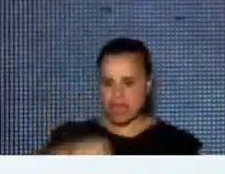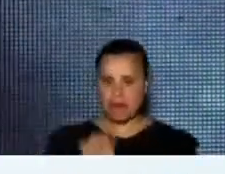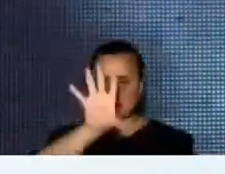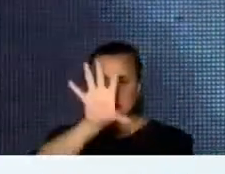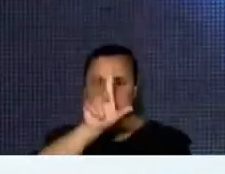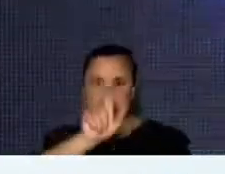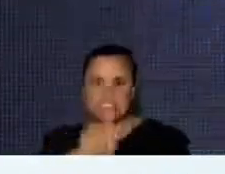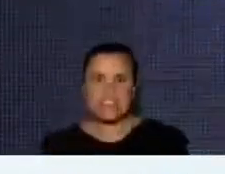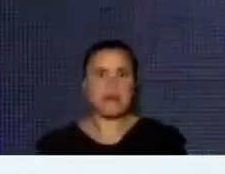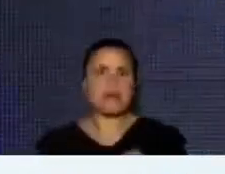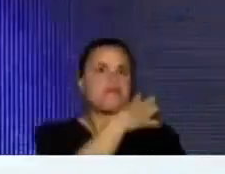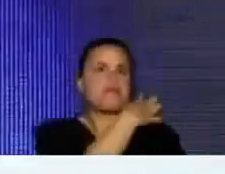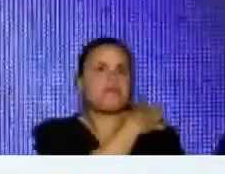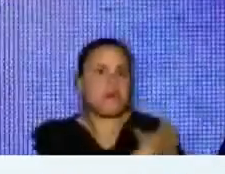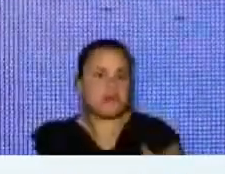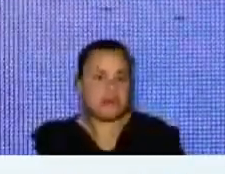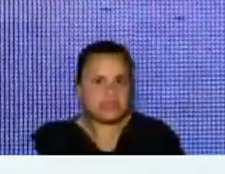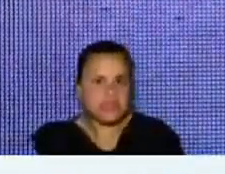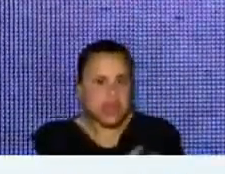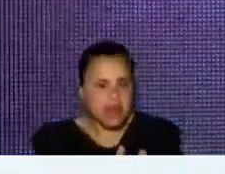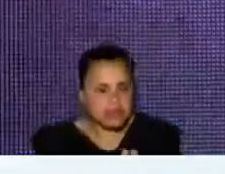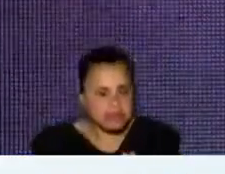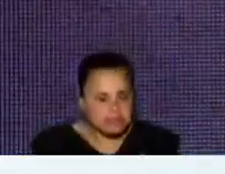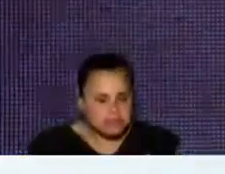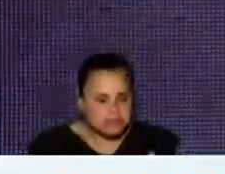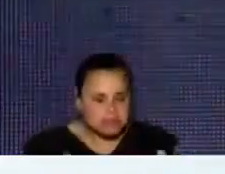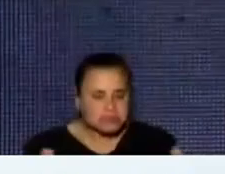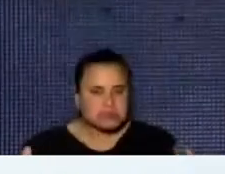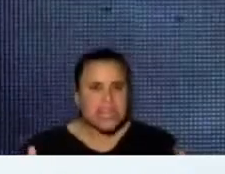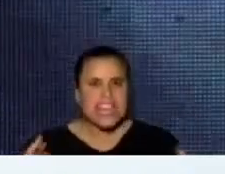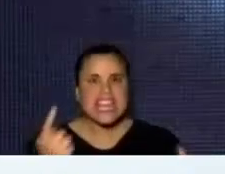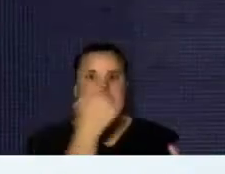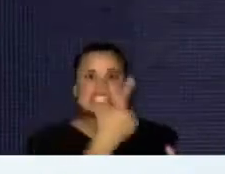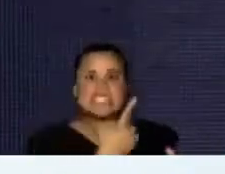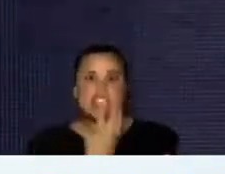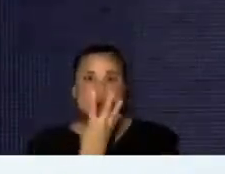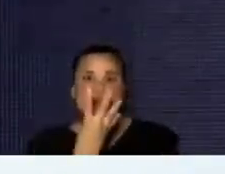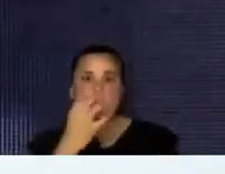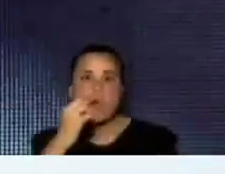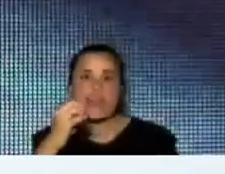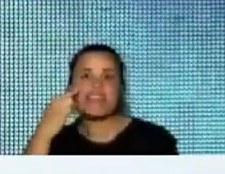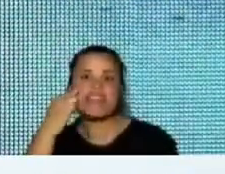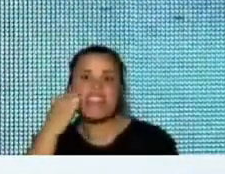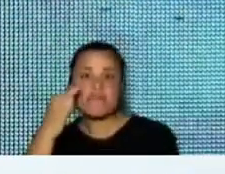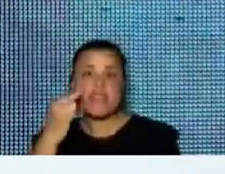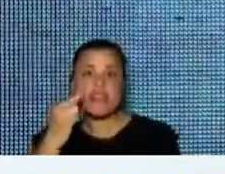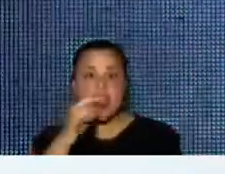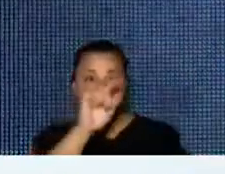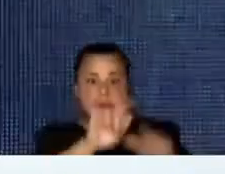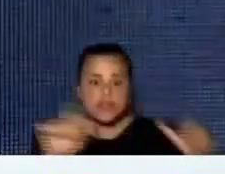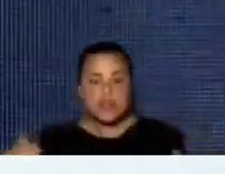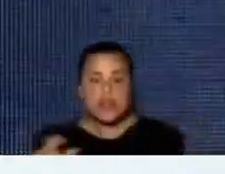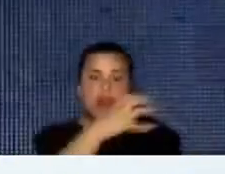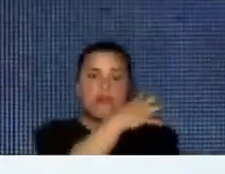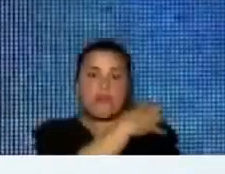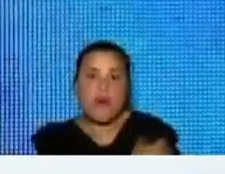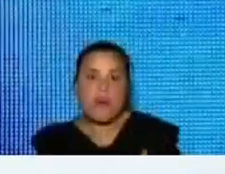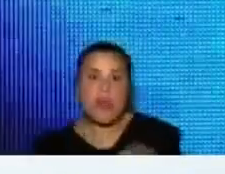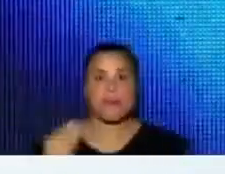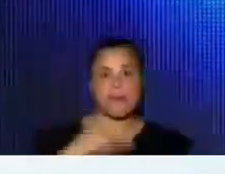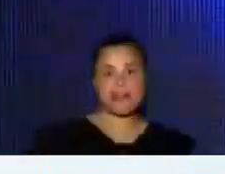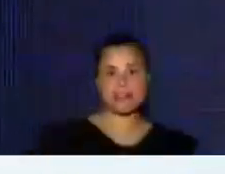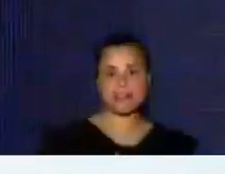le puso un nombre en el, no recuerdo bien si en Tres Isletas, a una escuela que le puso gobernador